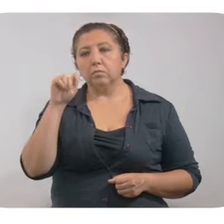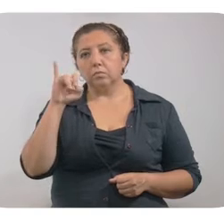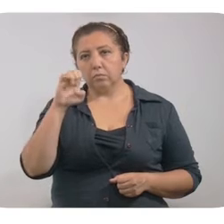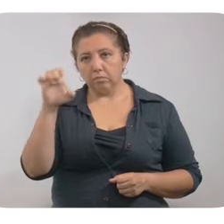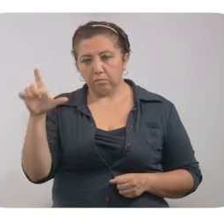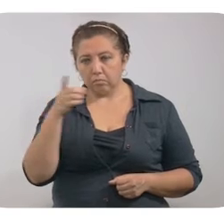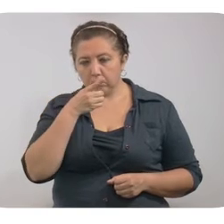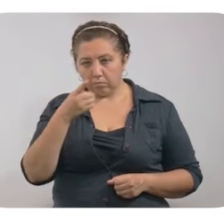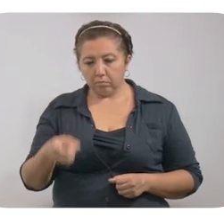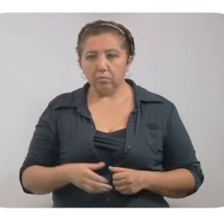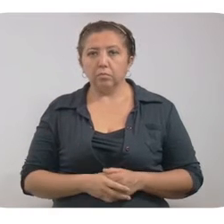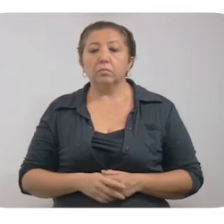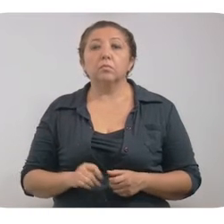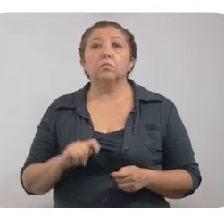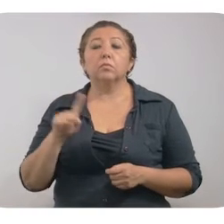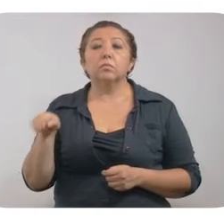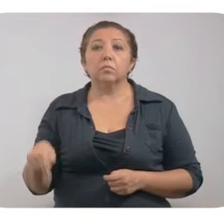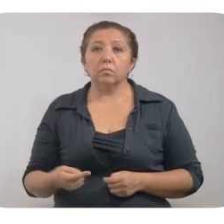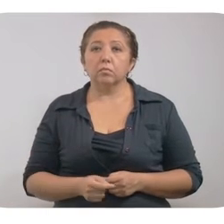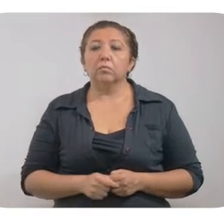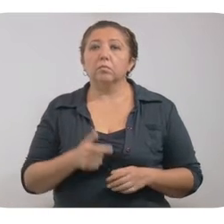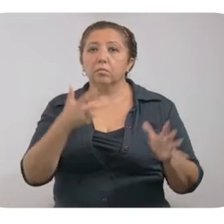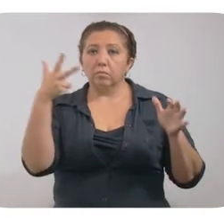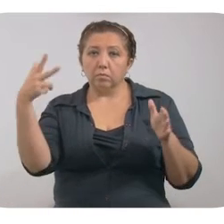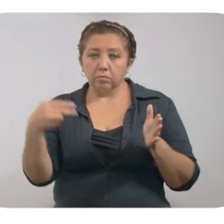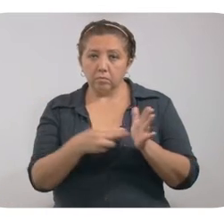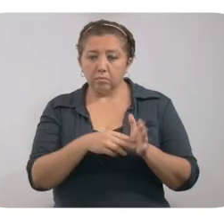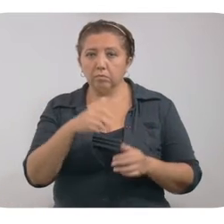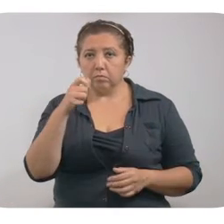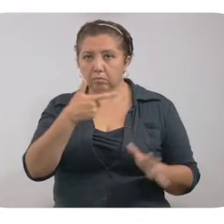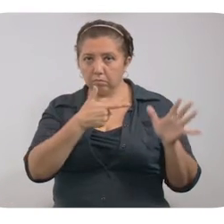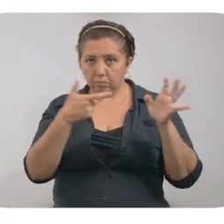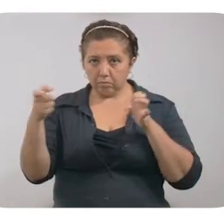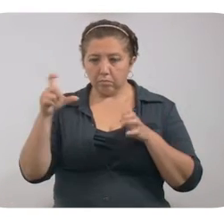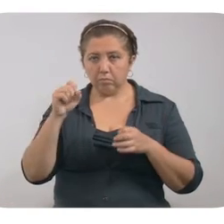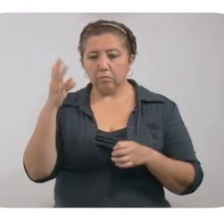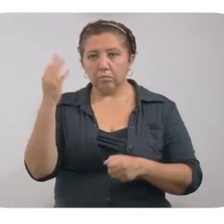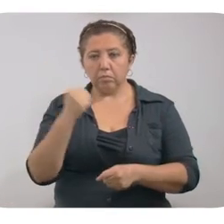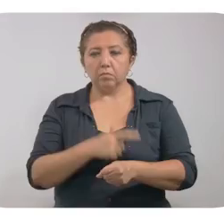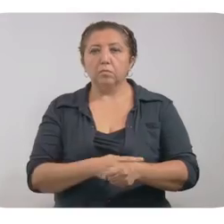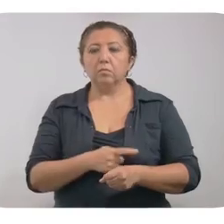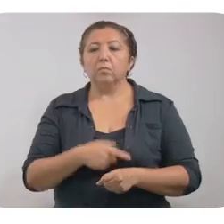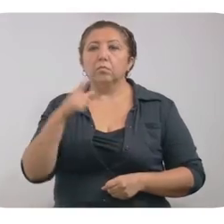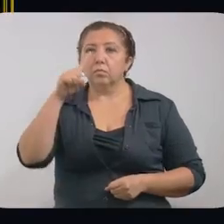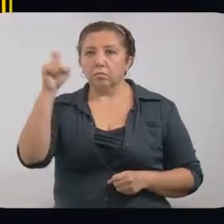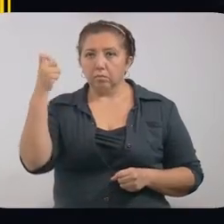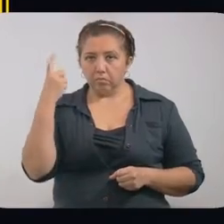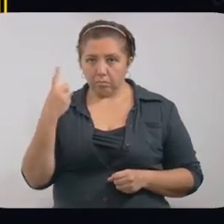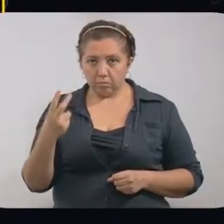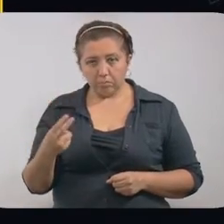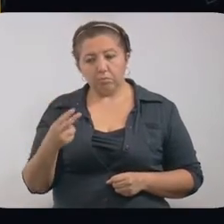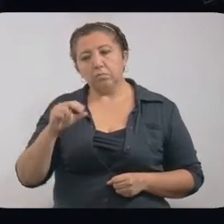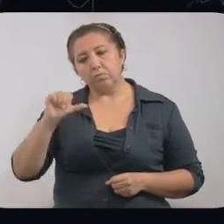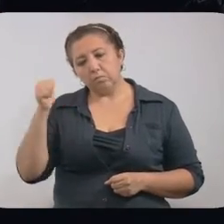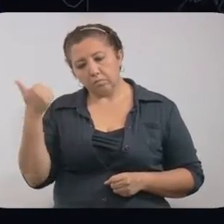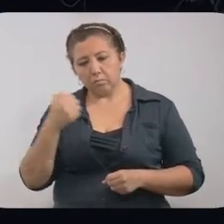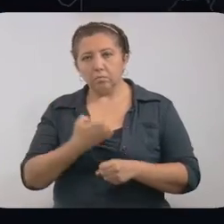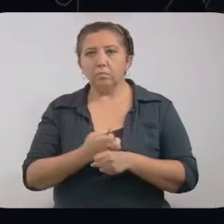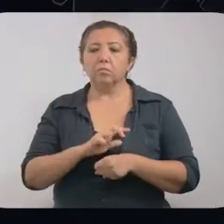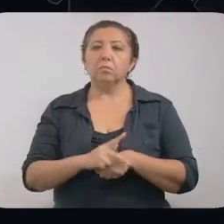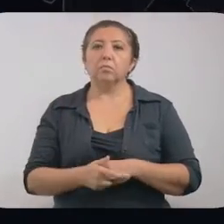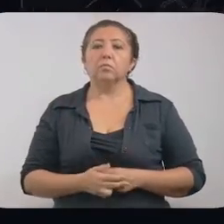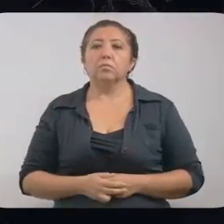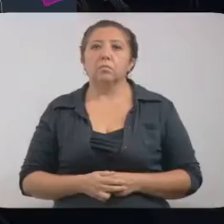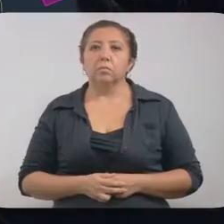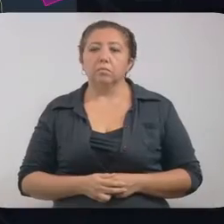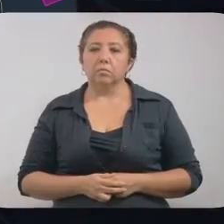Tequit, Guayma y Yaxcabá. En total, ya son 8.729 casos positivos, 102 de los cuales son de otro país